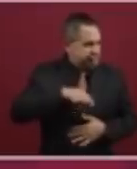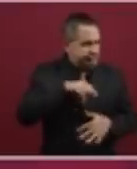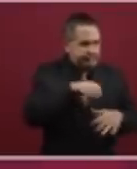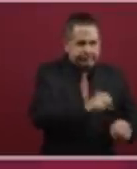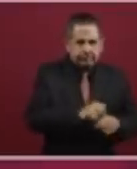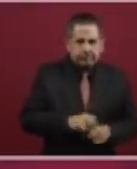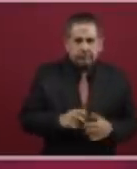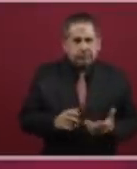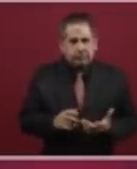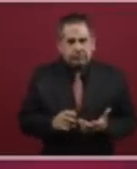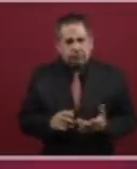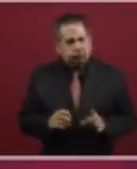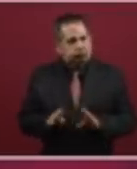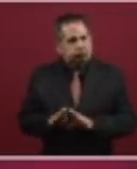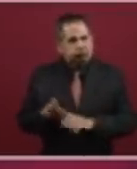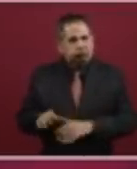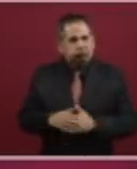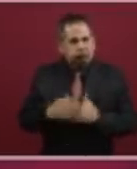conservador,